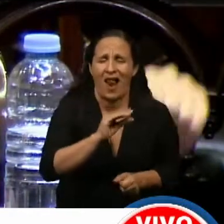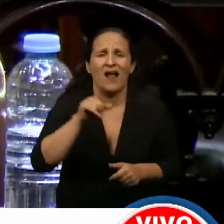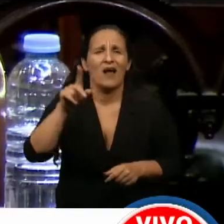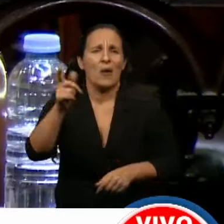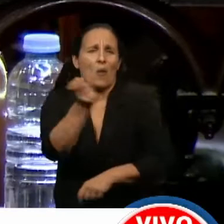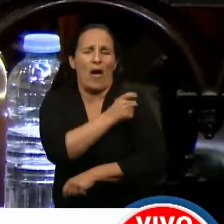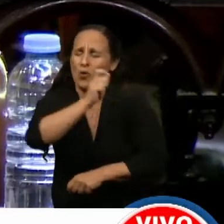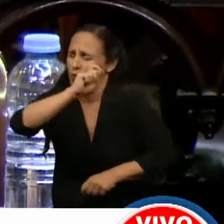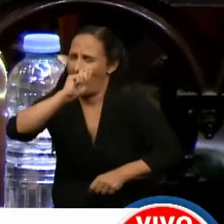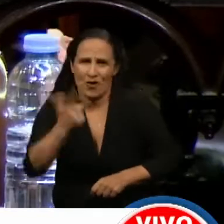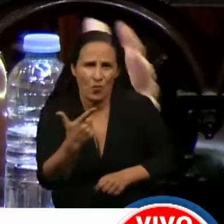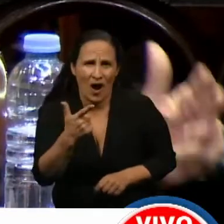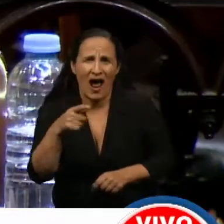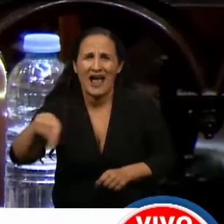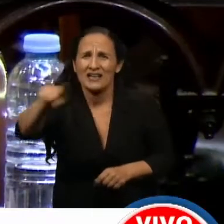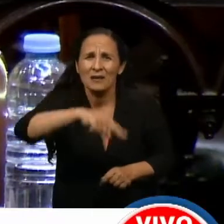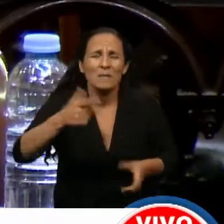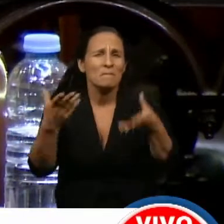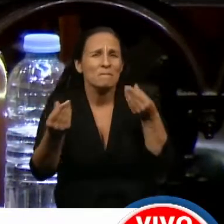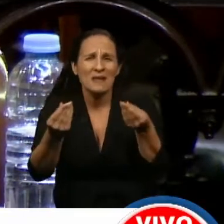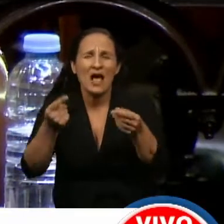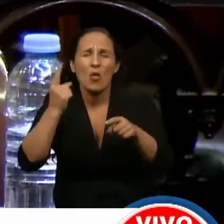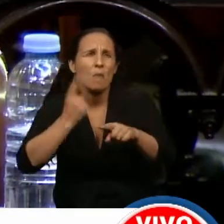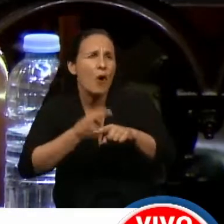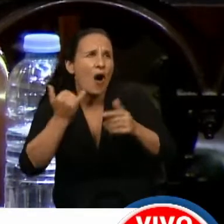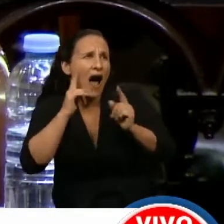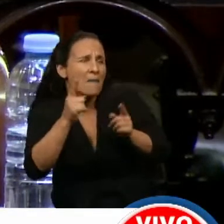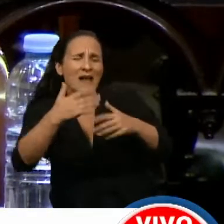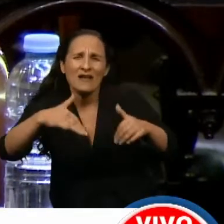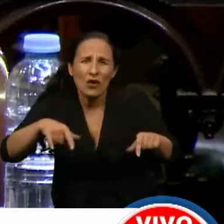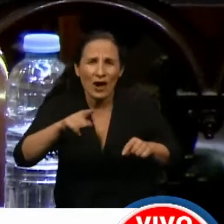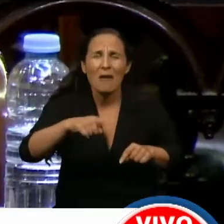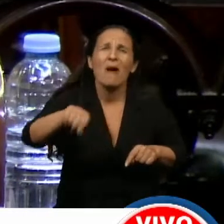tienen vacunas y que están atemorizados por la inseguridad galopante,